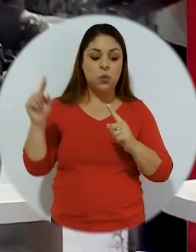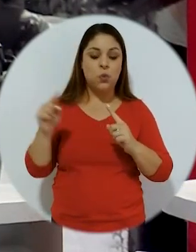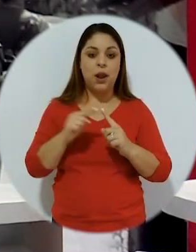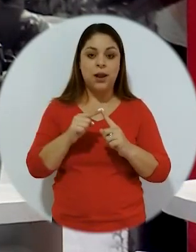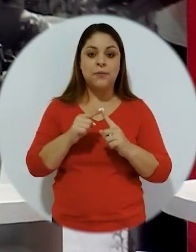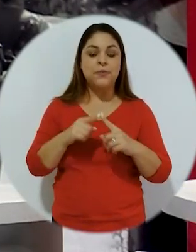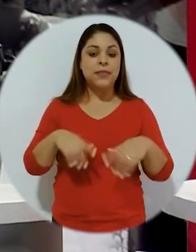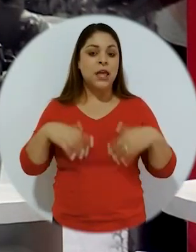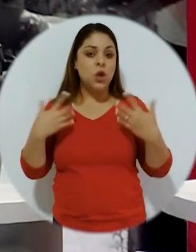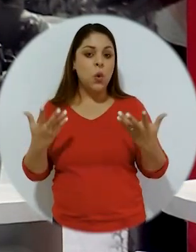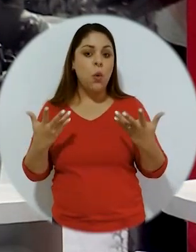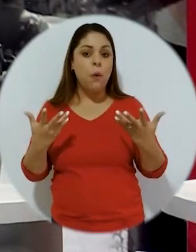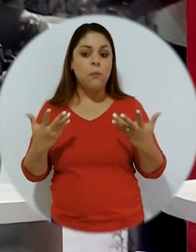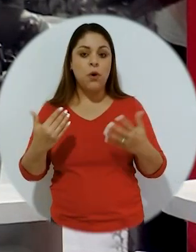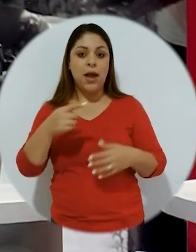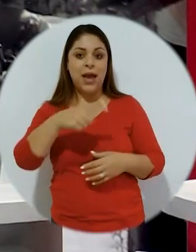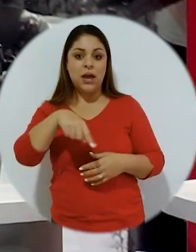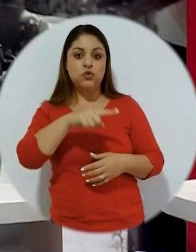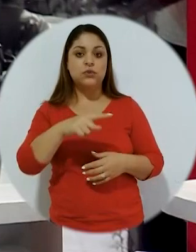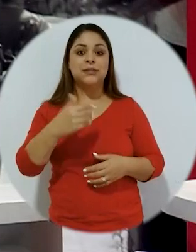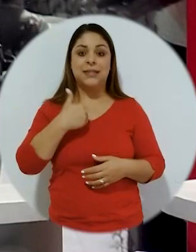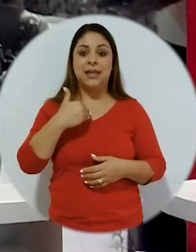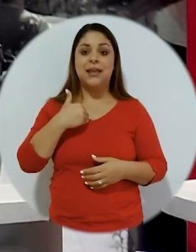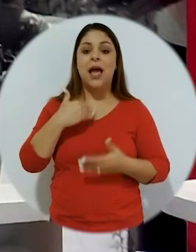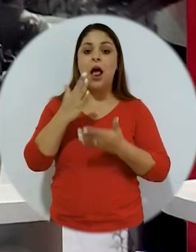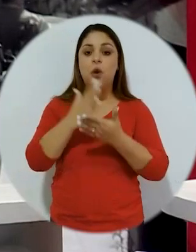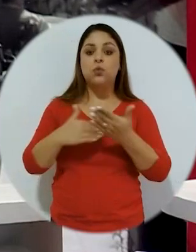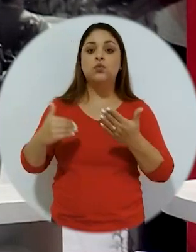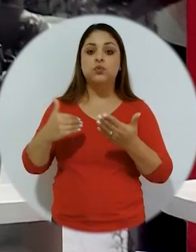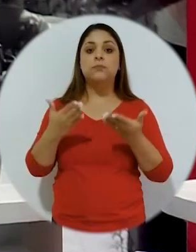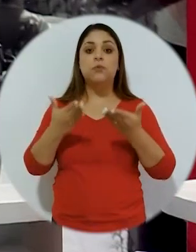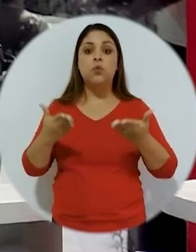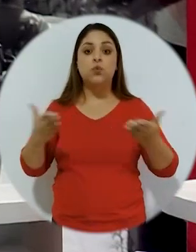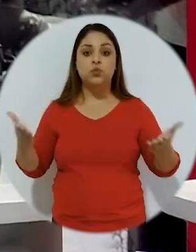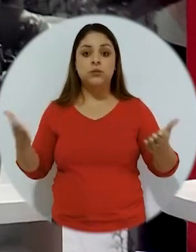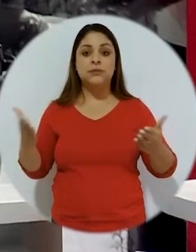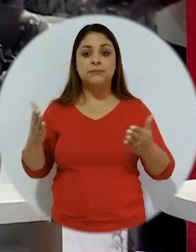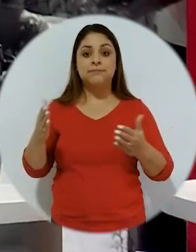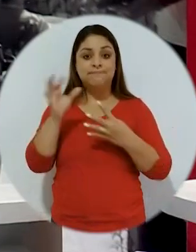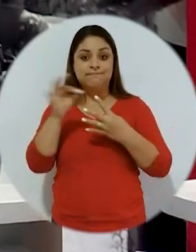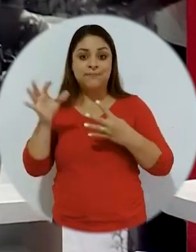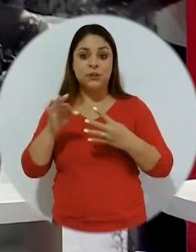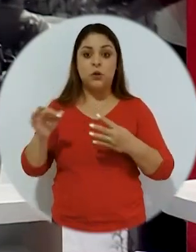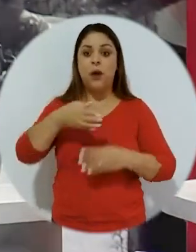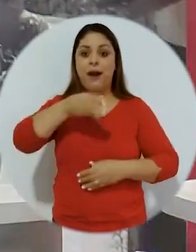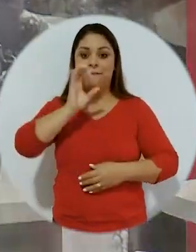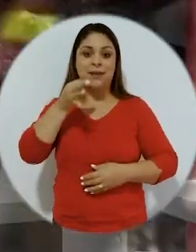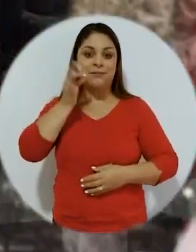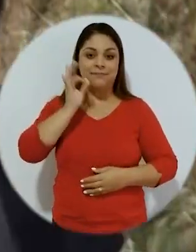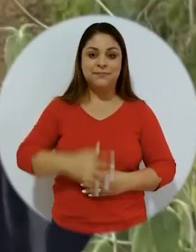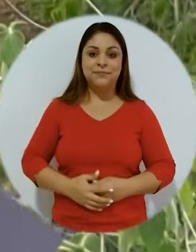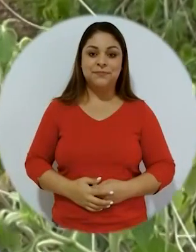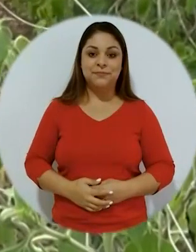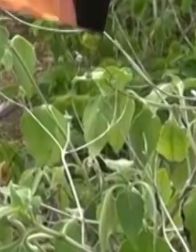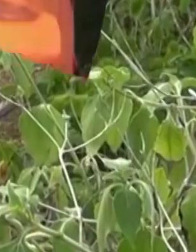Tarrazú RL cuente con varios productos alternativos elaborados con subproductos del café.